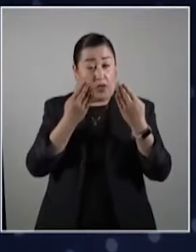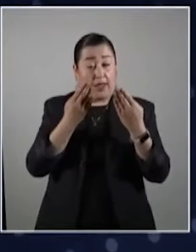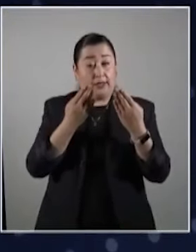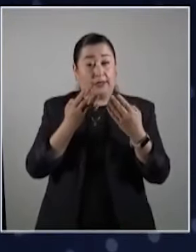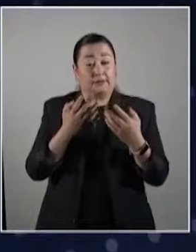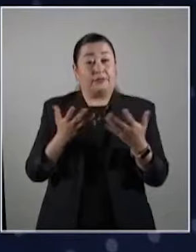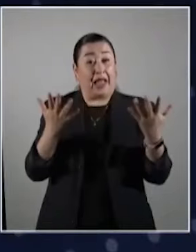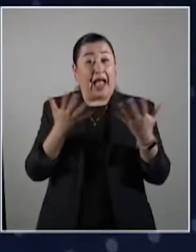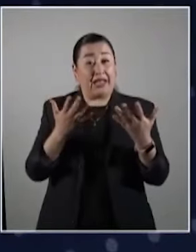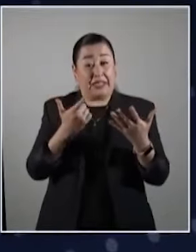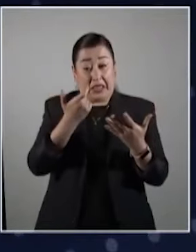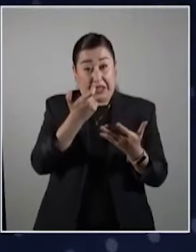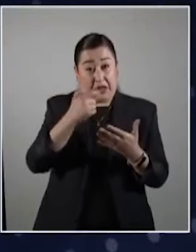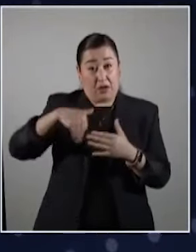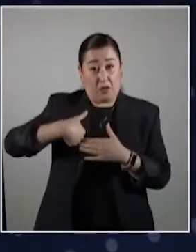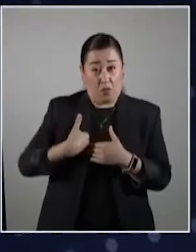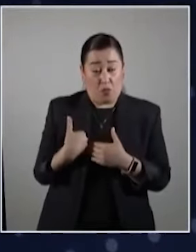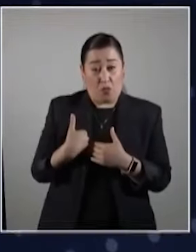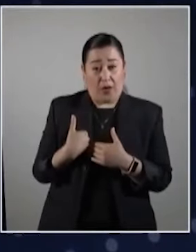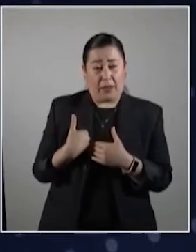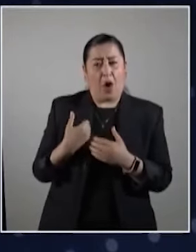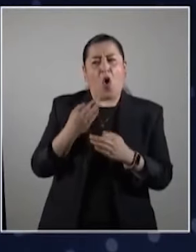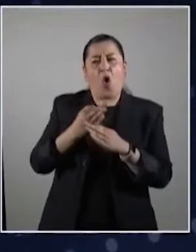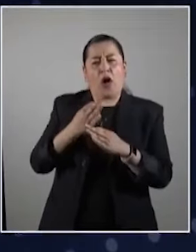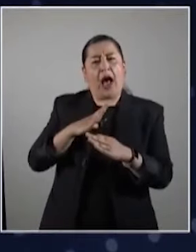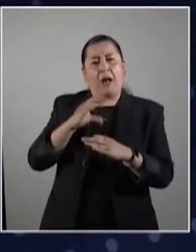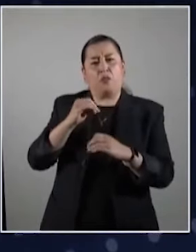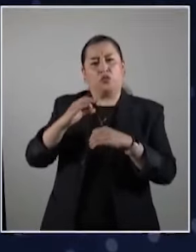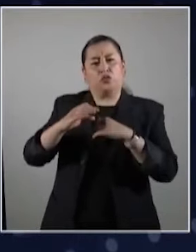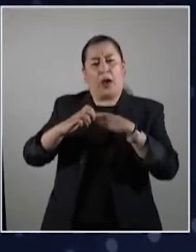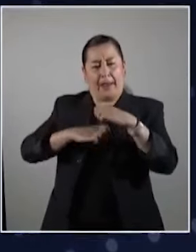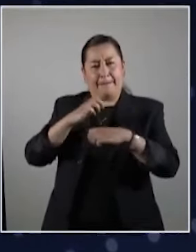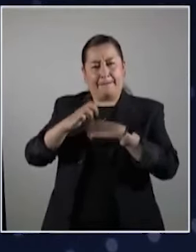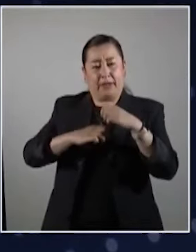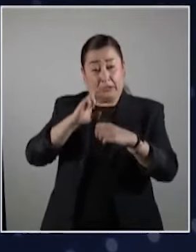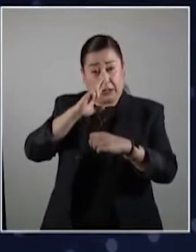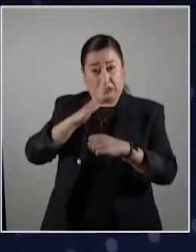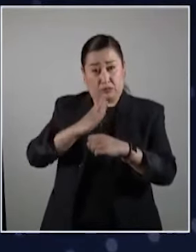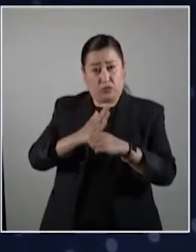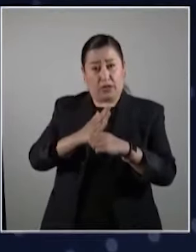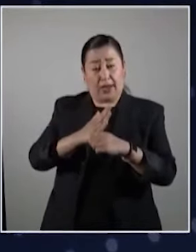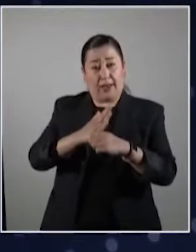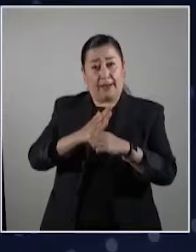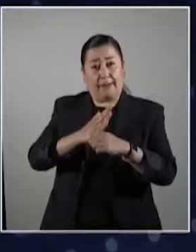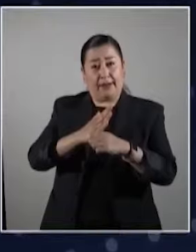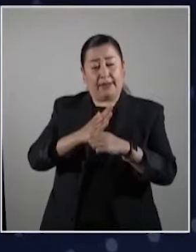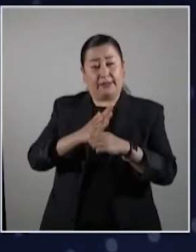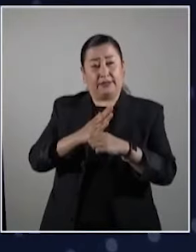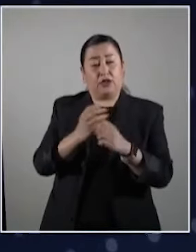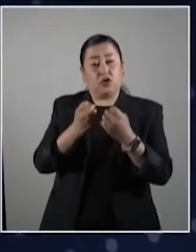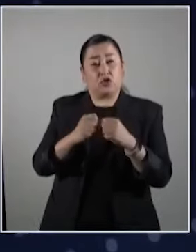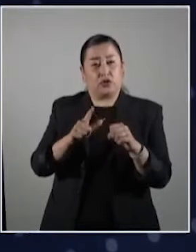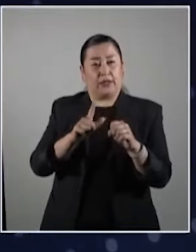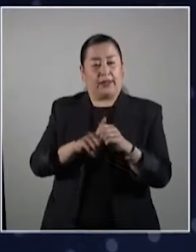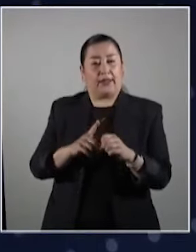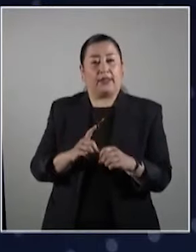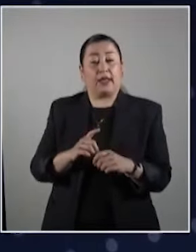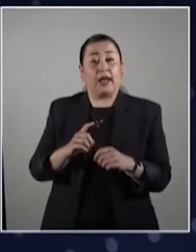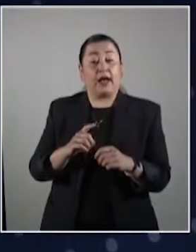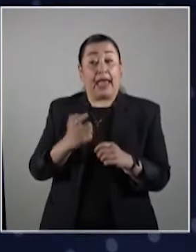que afortunadamente ahorita Hay muchas empresas que son empresas socialmente responsables y organizaciones de la sociedad civil que están